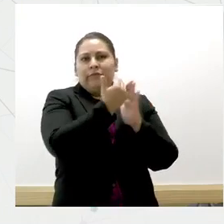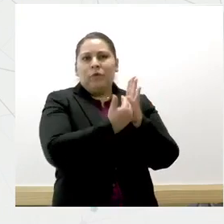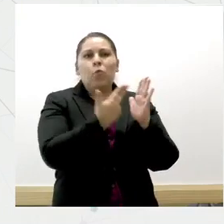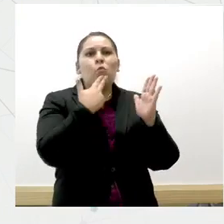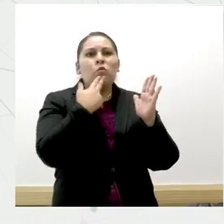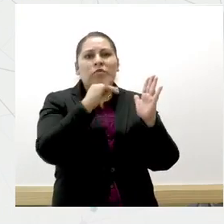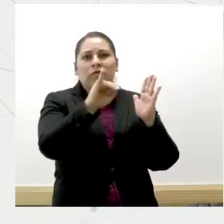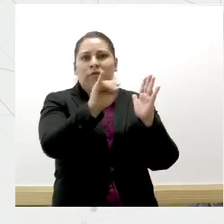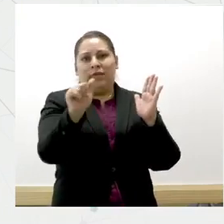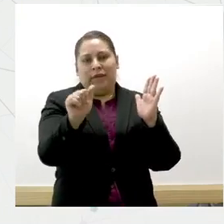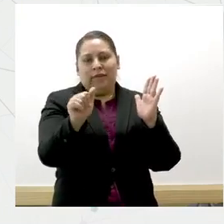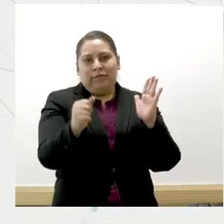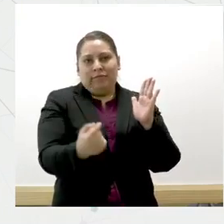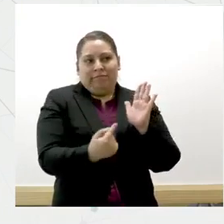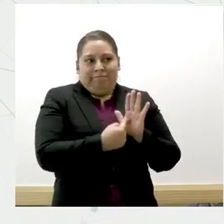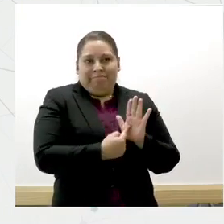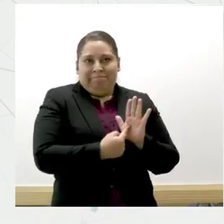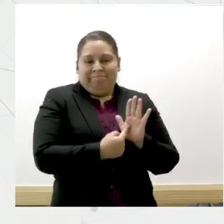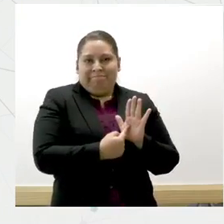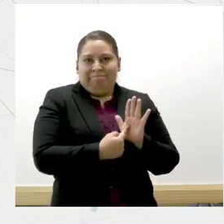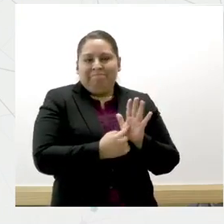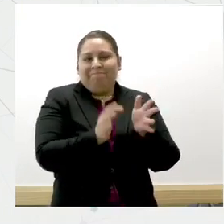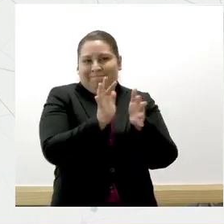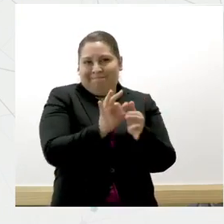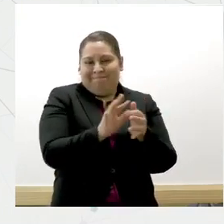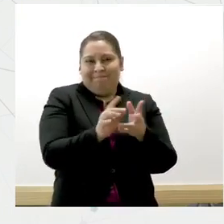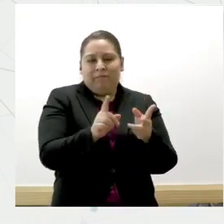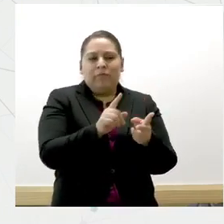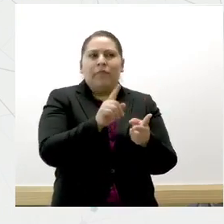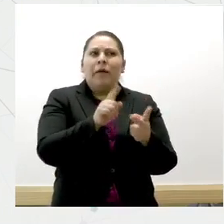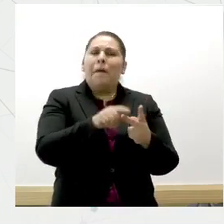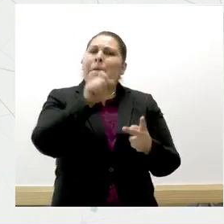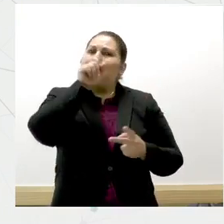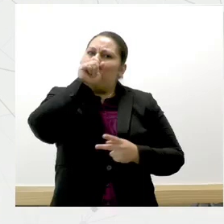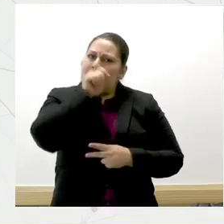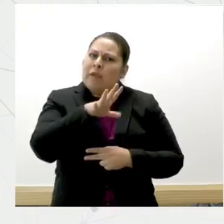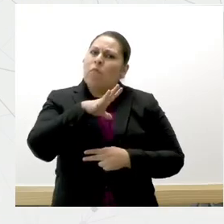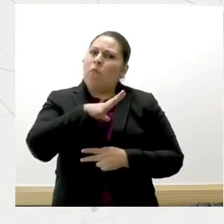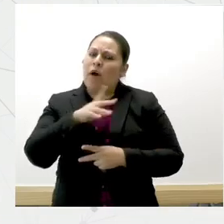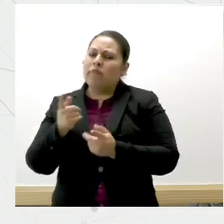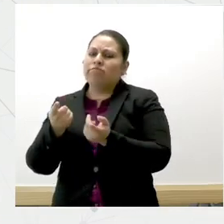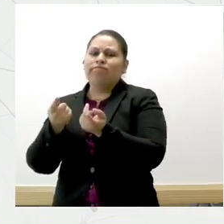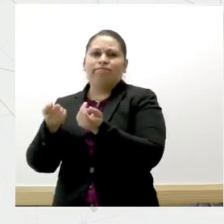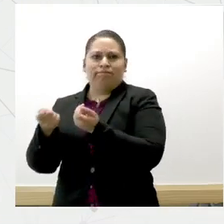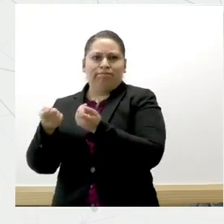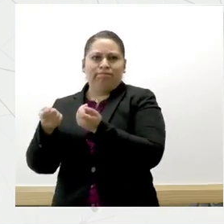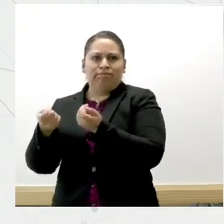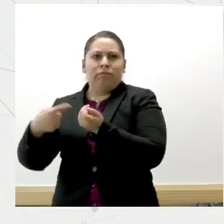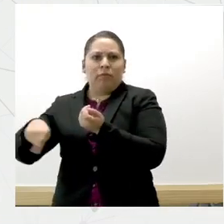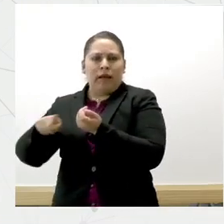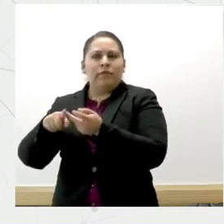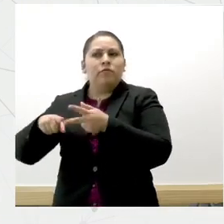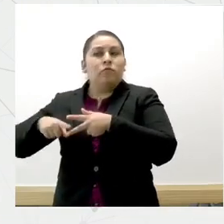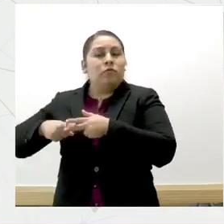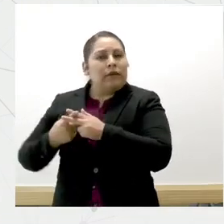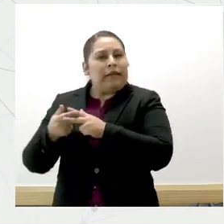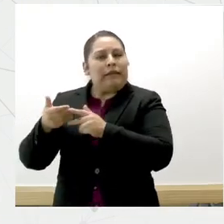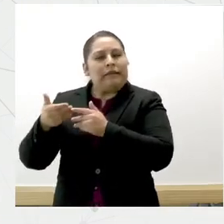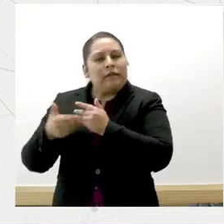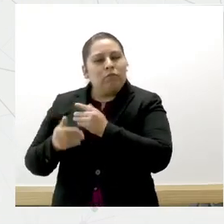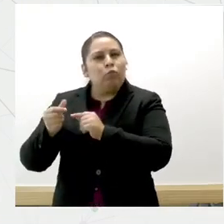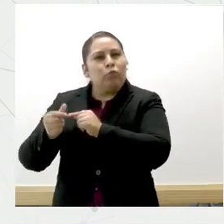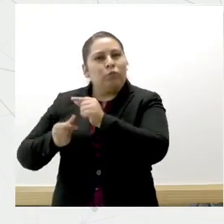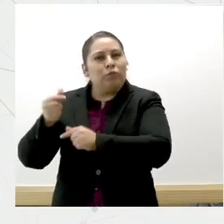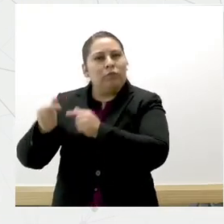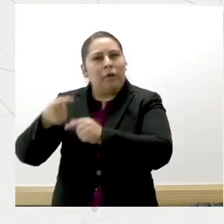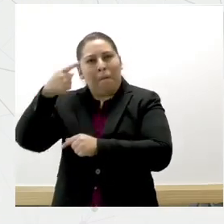pues que lo iba poniendo. De otro modo, tenemos también un sandbox regulatorio que hemos puesto en marcha. ¿Para qué? Para que precisamente se puedan hacer